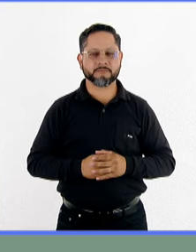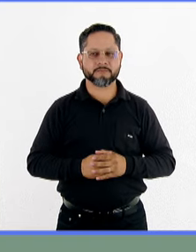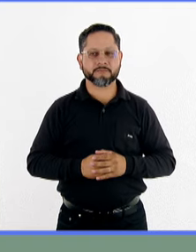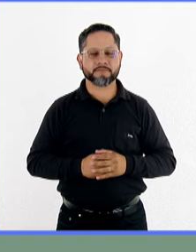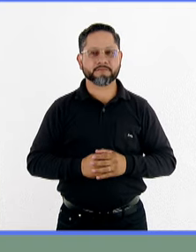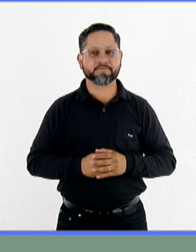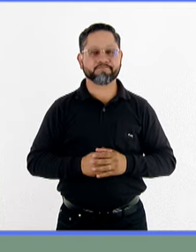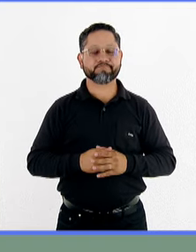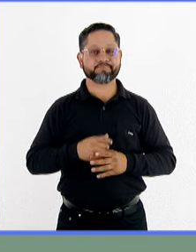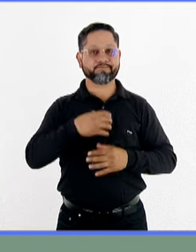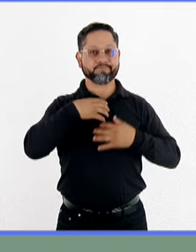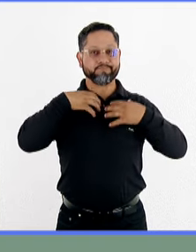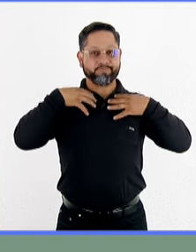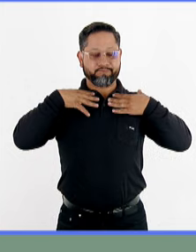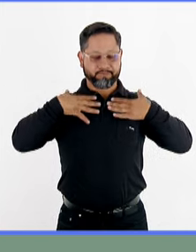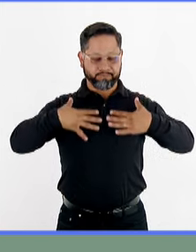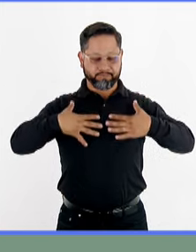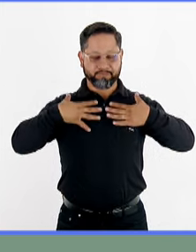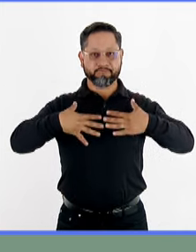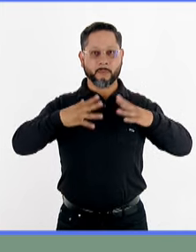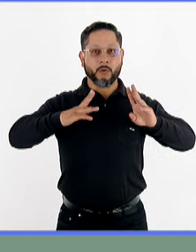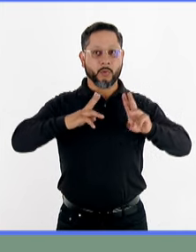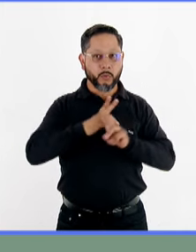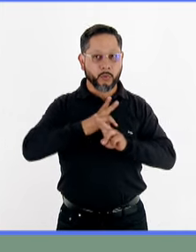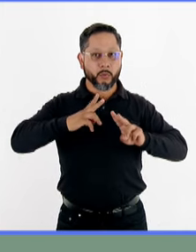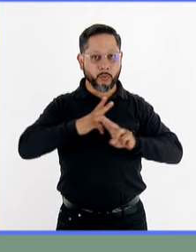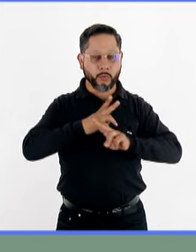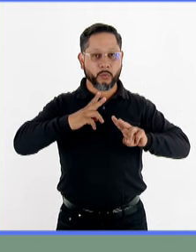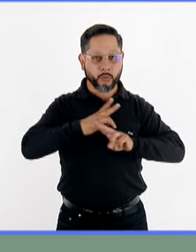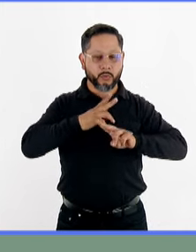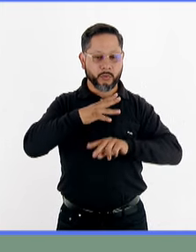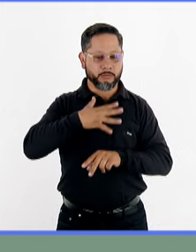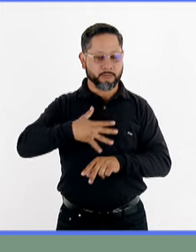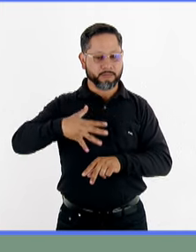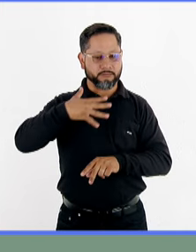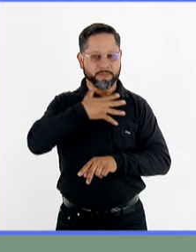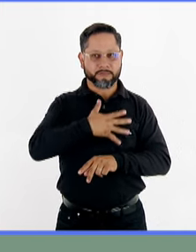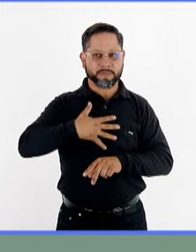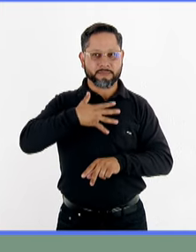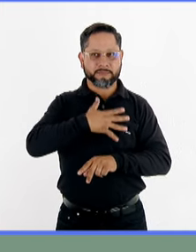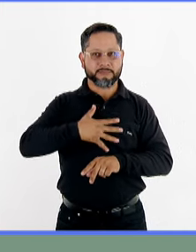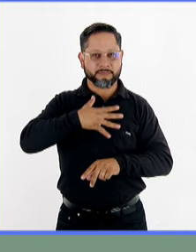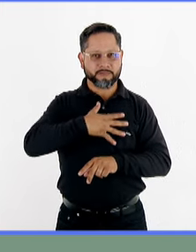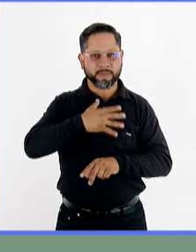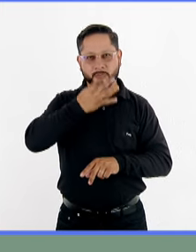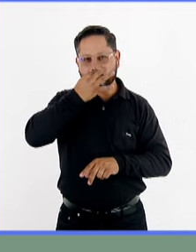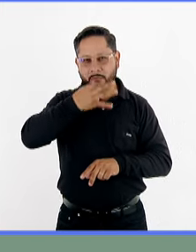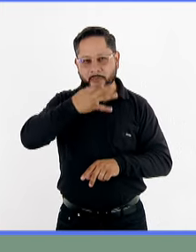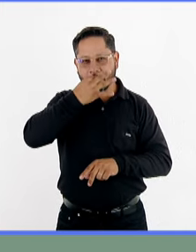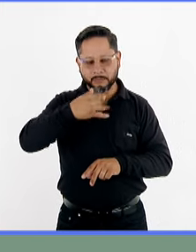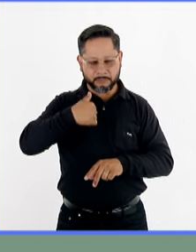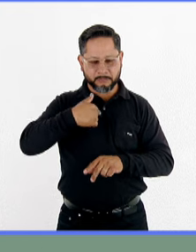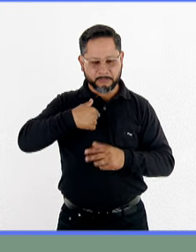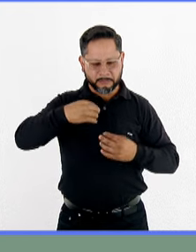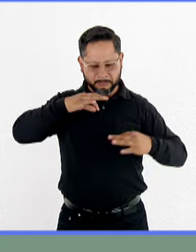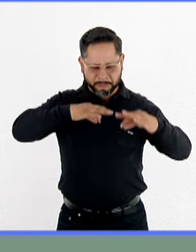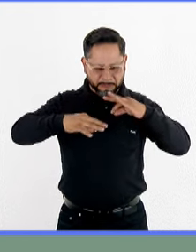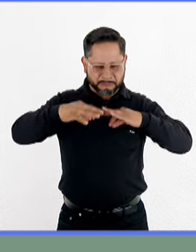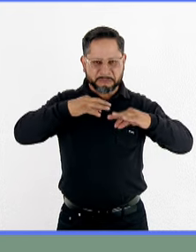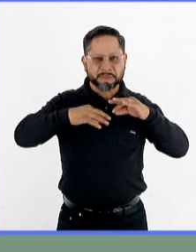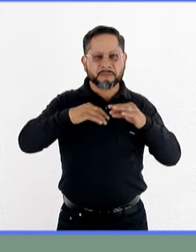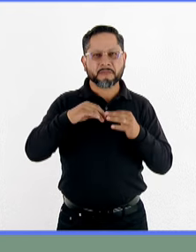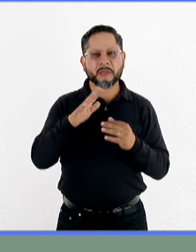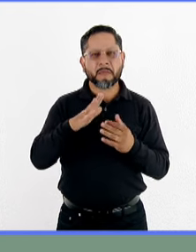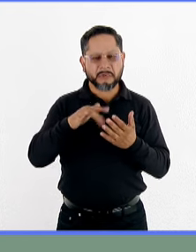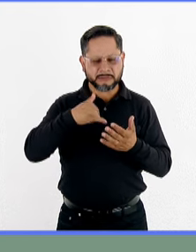El interior de las vías respiratorias está resguardado por el sistema de limpieza mucociliar, conformado por cilios y dos capas de líquido